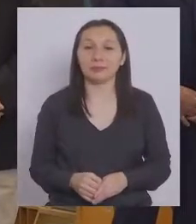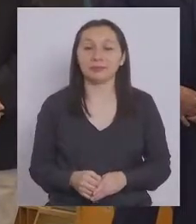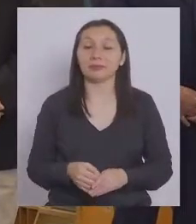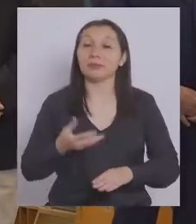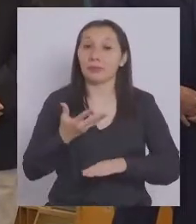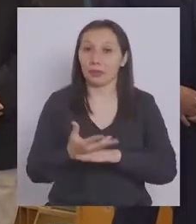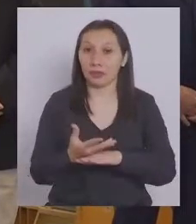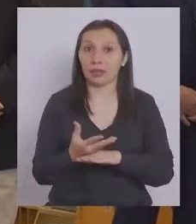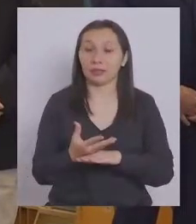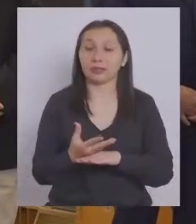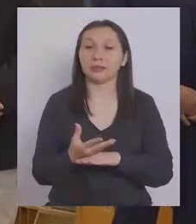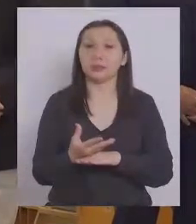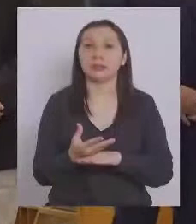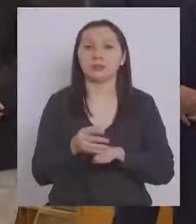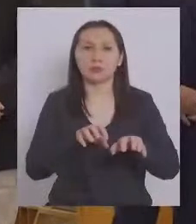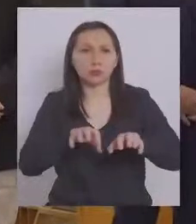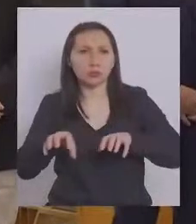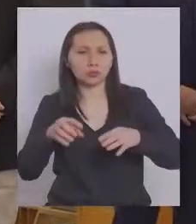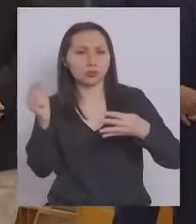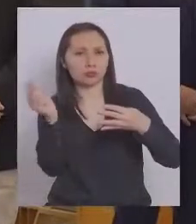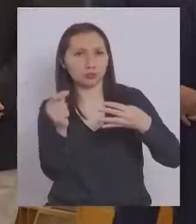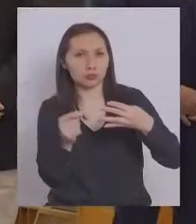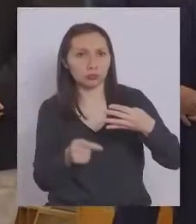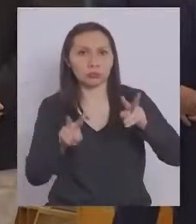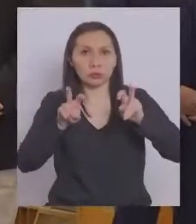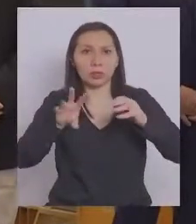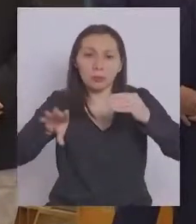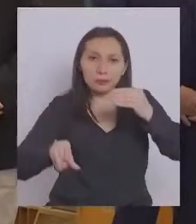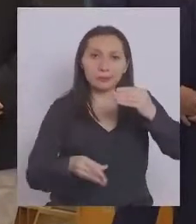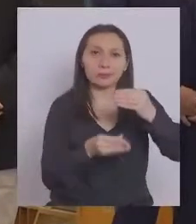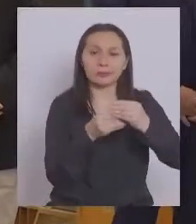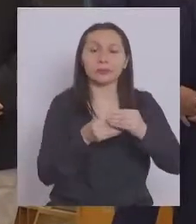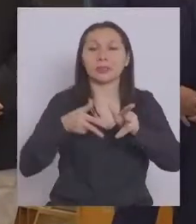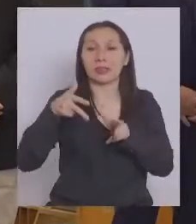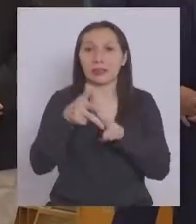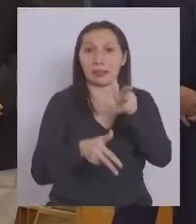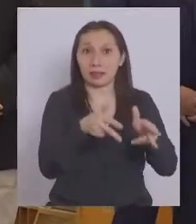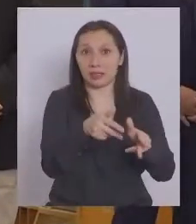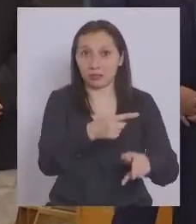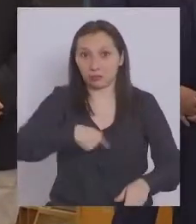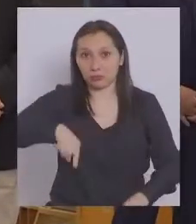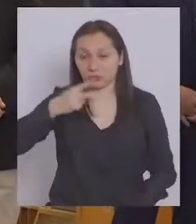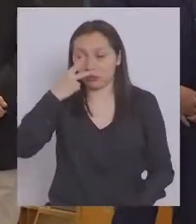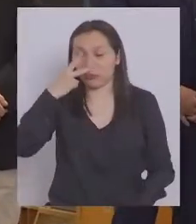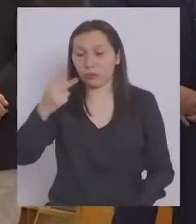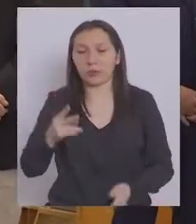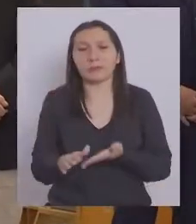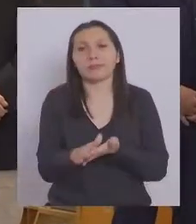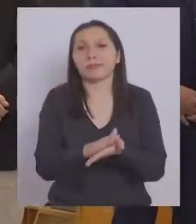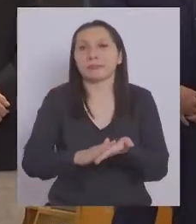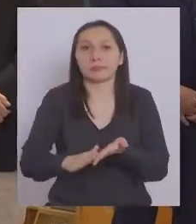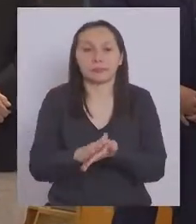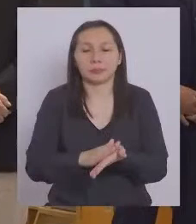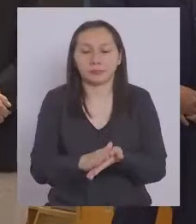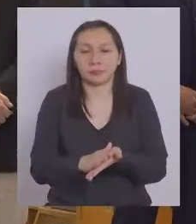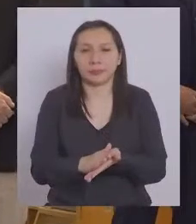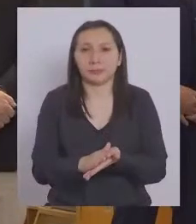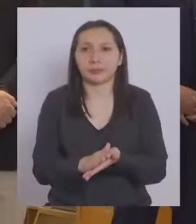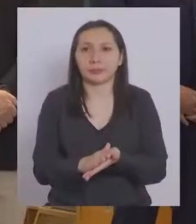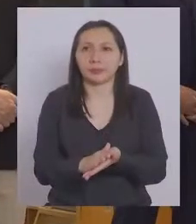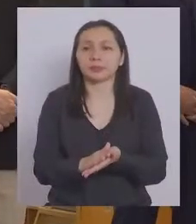Hay una cantidad de elementos complementarios a estos trenes que estamos viendo, como por ejemplo